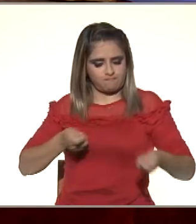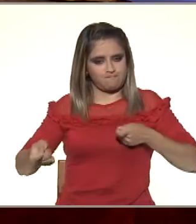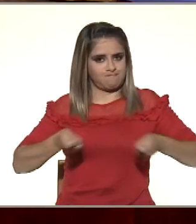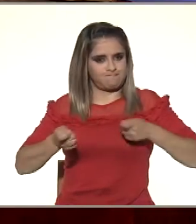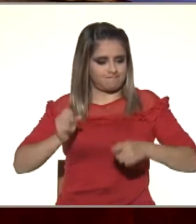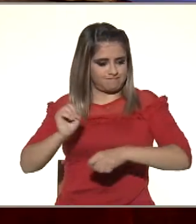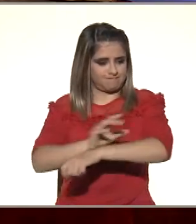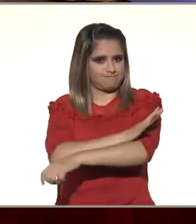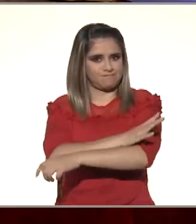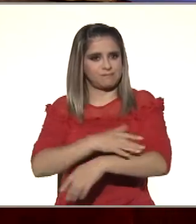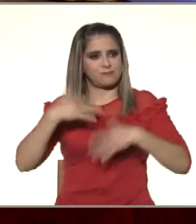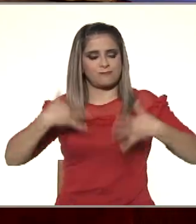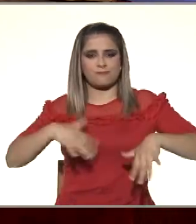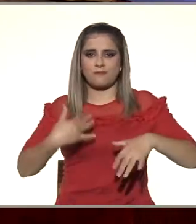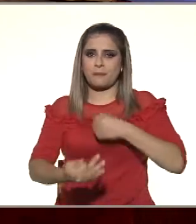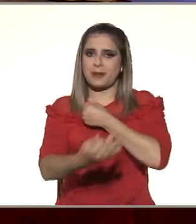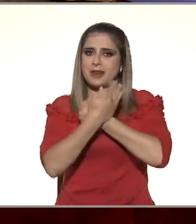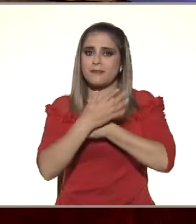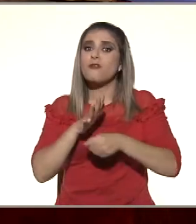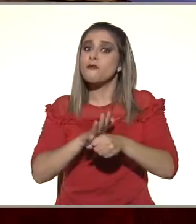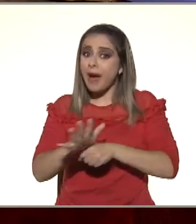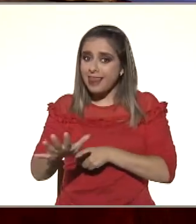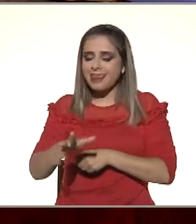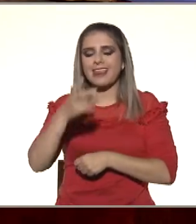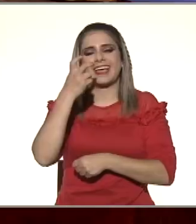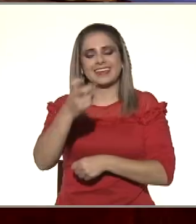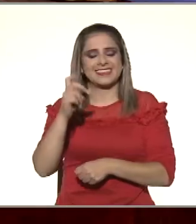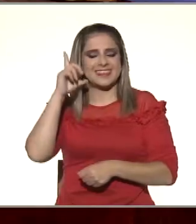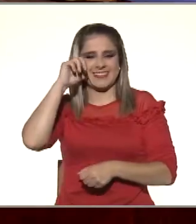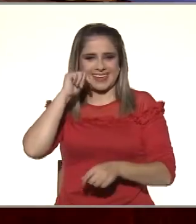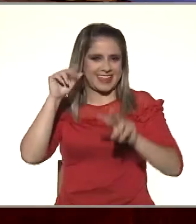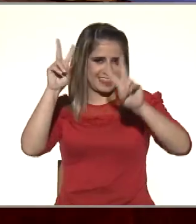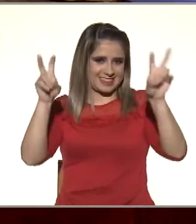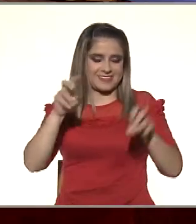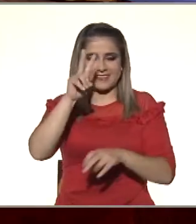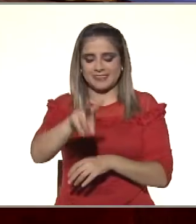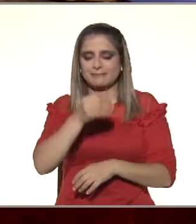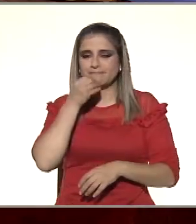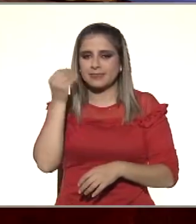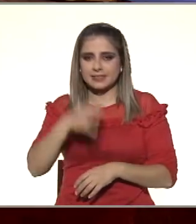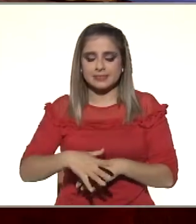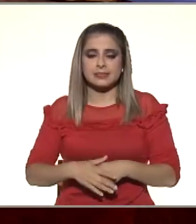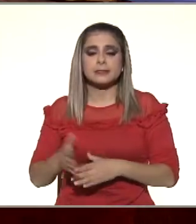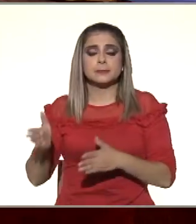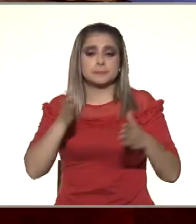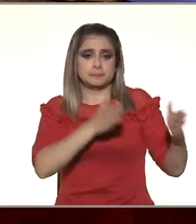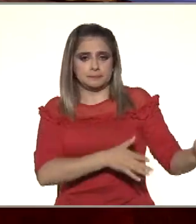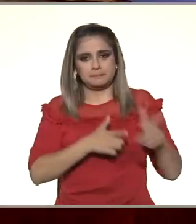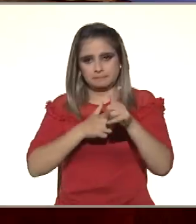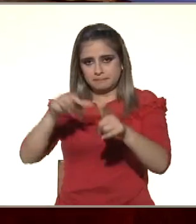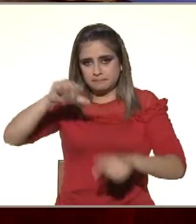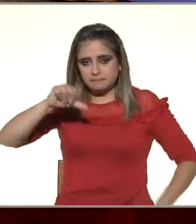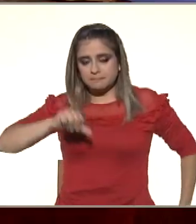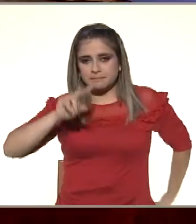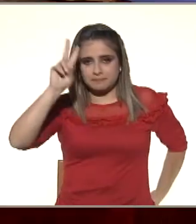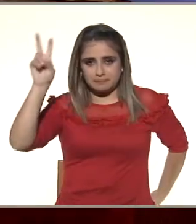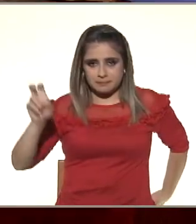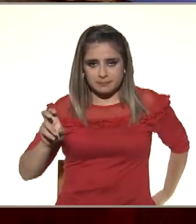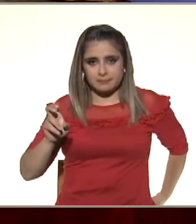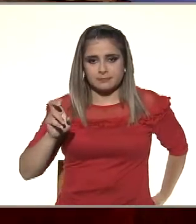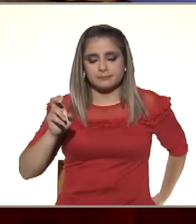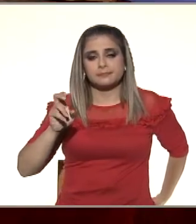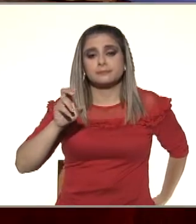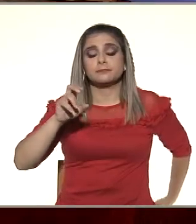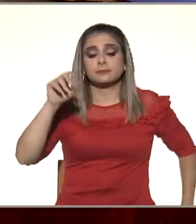inteligencia emocional? De eso vamos a platicar mañana, no se lo pierdan porque va a estar muy bueno. Y continuando con nuestro tema de hoy, lo que pasa en la